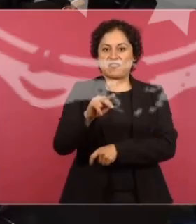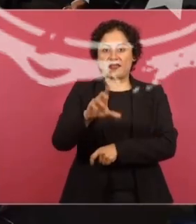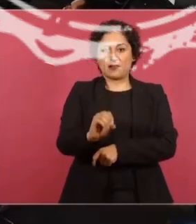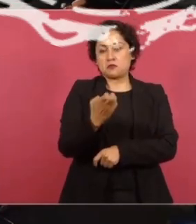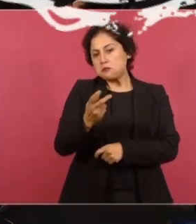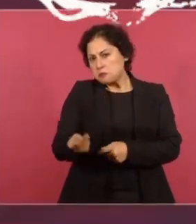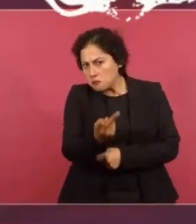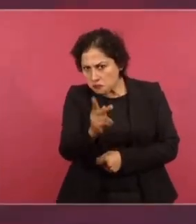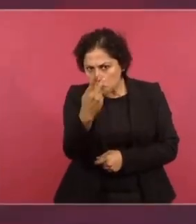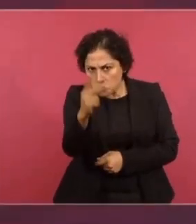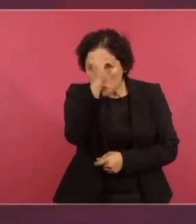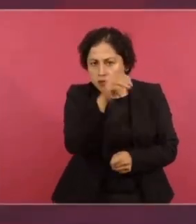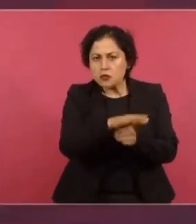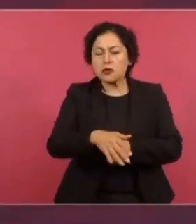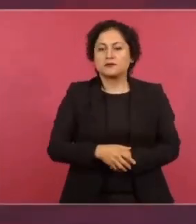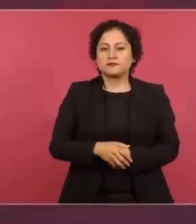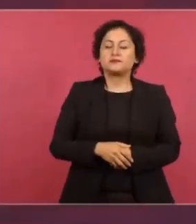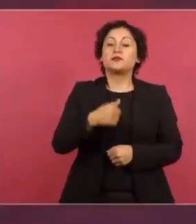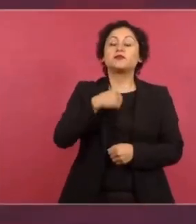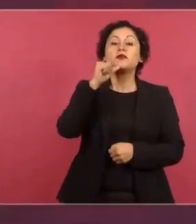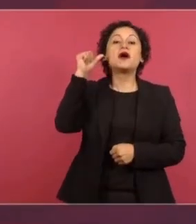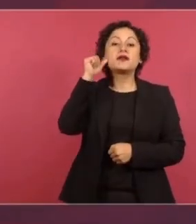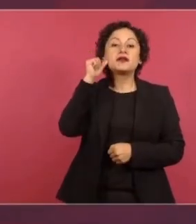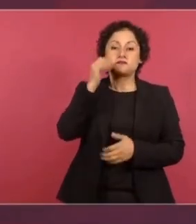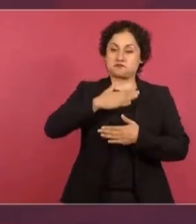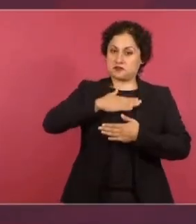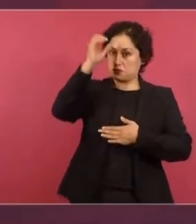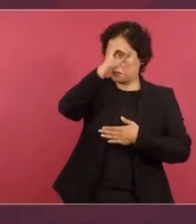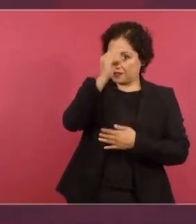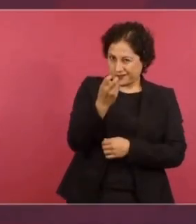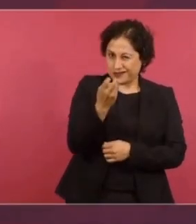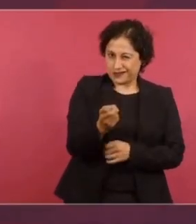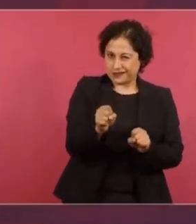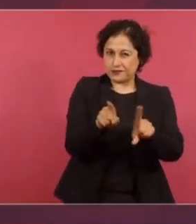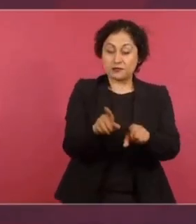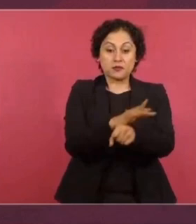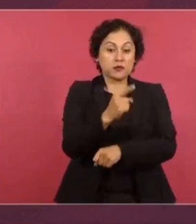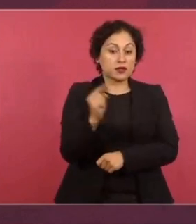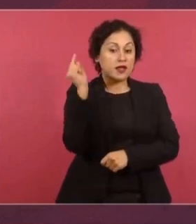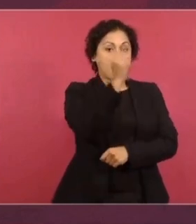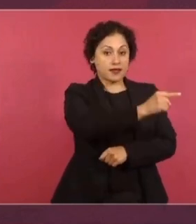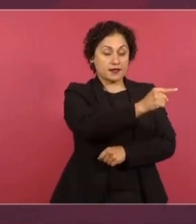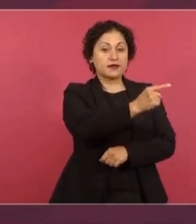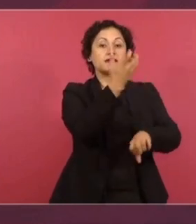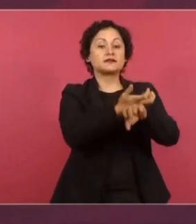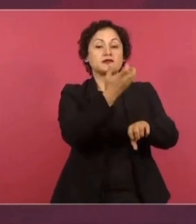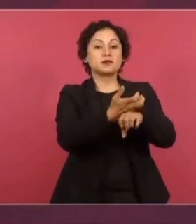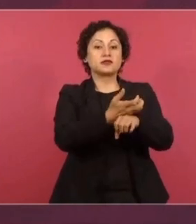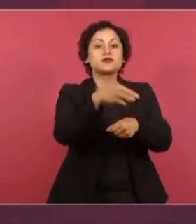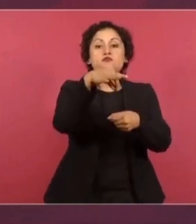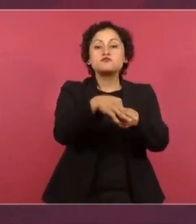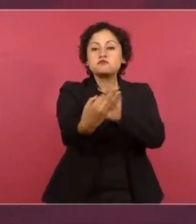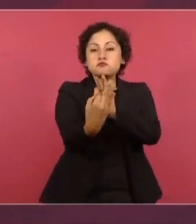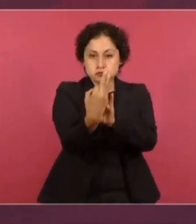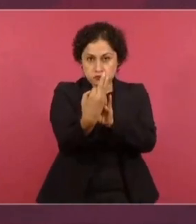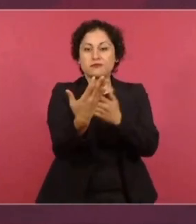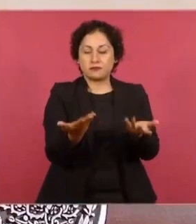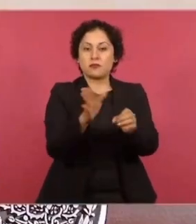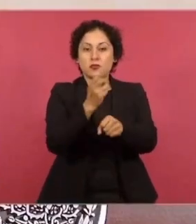Es parte de lo que comenté ayer. Como hay elecciones en Estados Unidos, los partidos, los